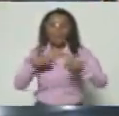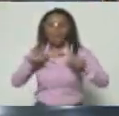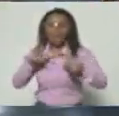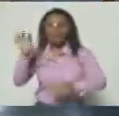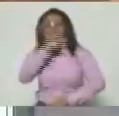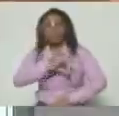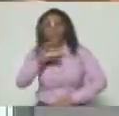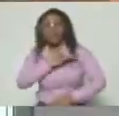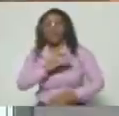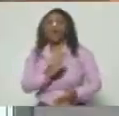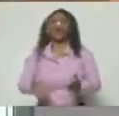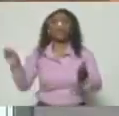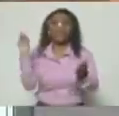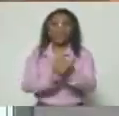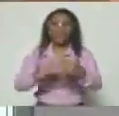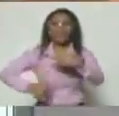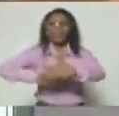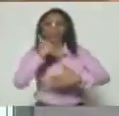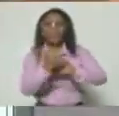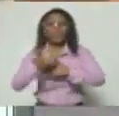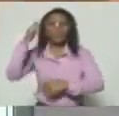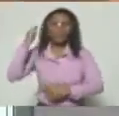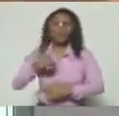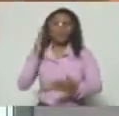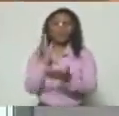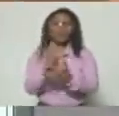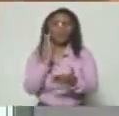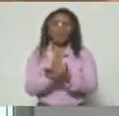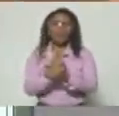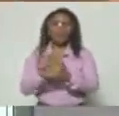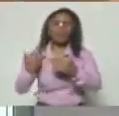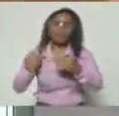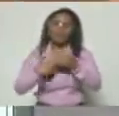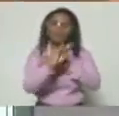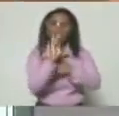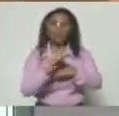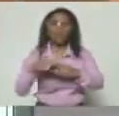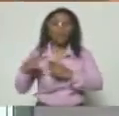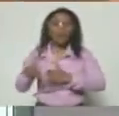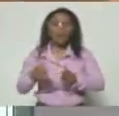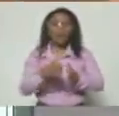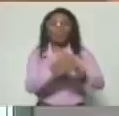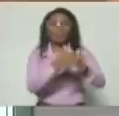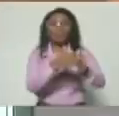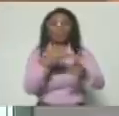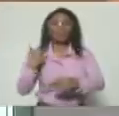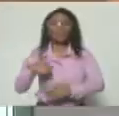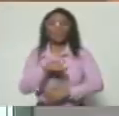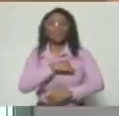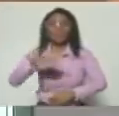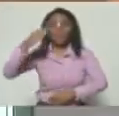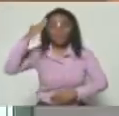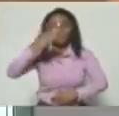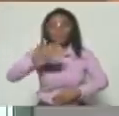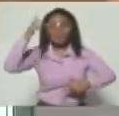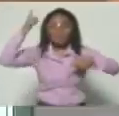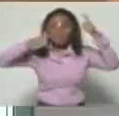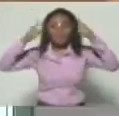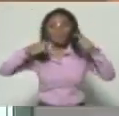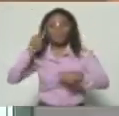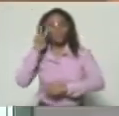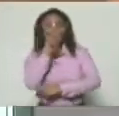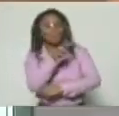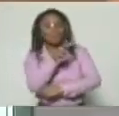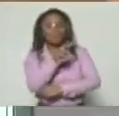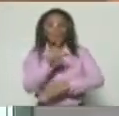soberana. Retomemos el proyecto bolivariano siempre y vayamos por el camino de nuestro comandante Hugo Chávez y veremos a